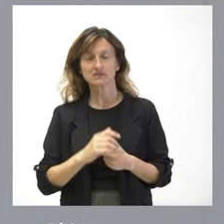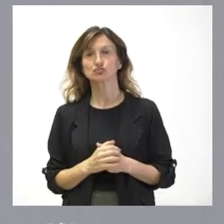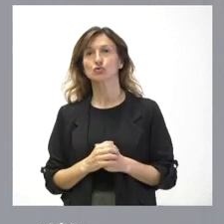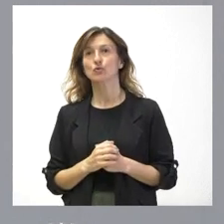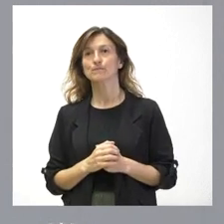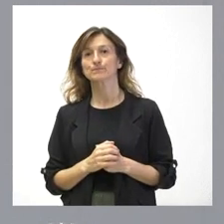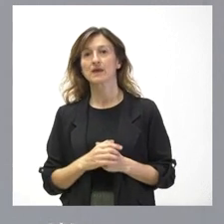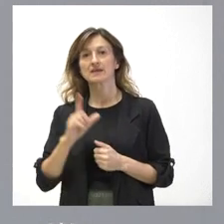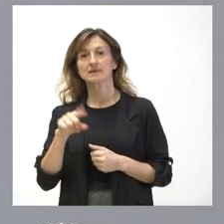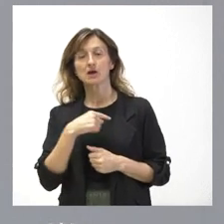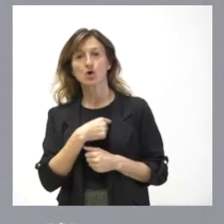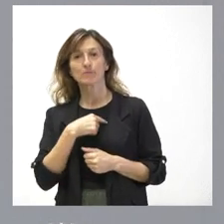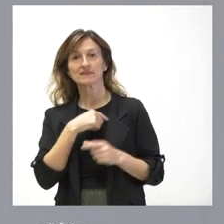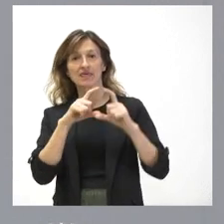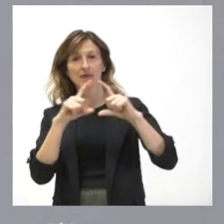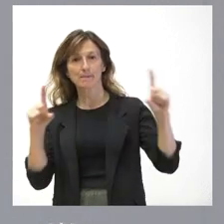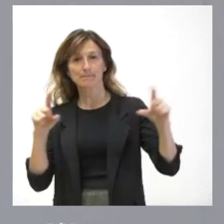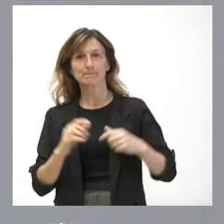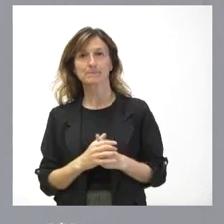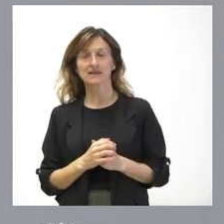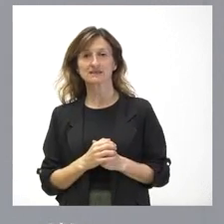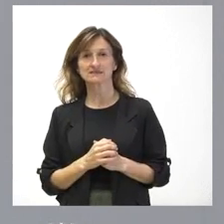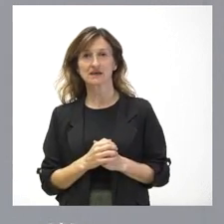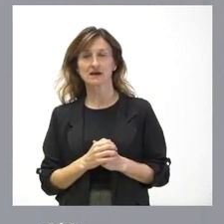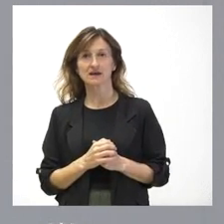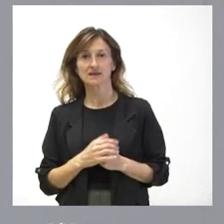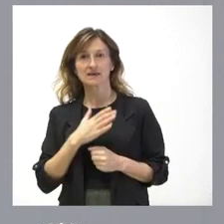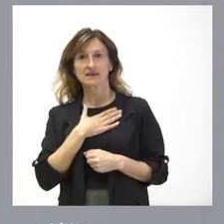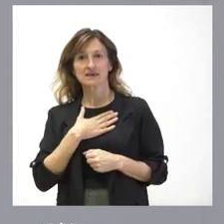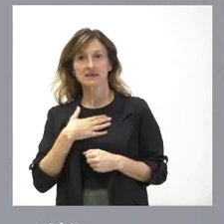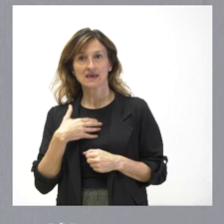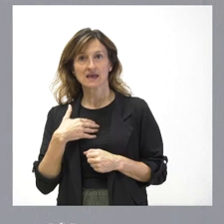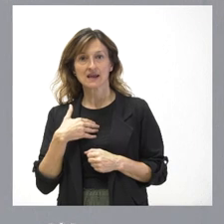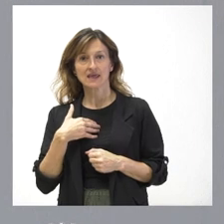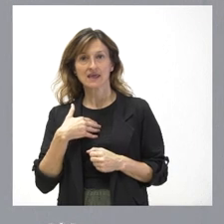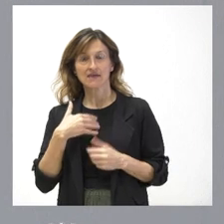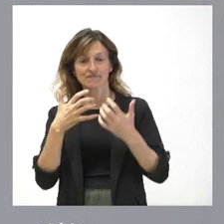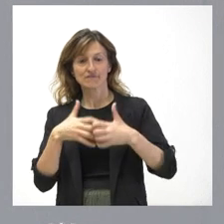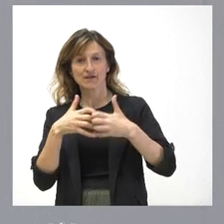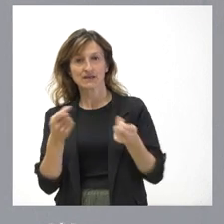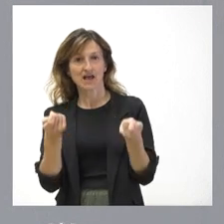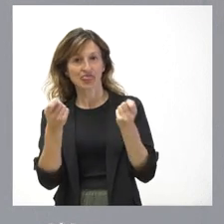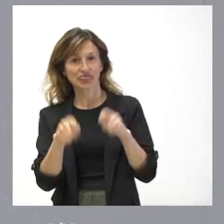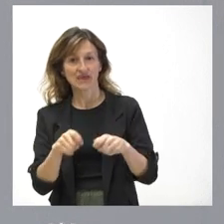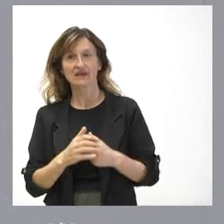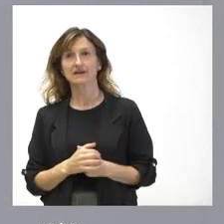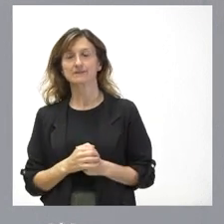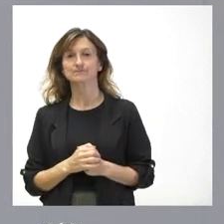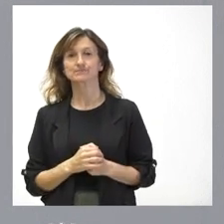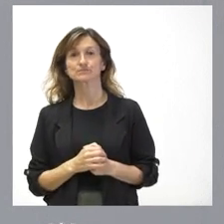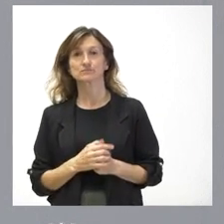al comité de empresa de su iniciativa para el cierre de esta fábrica nosotros